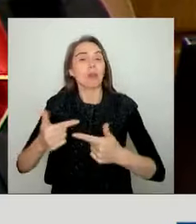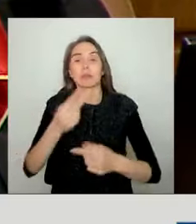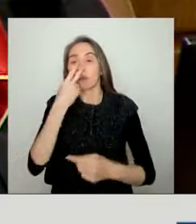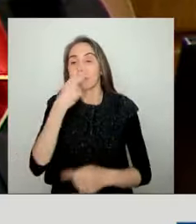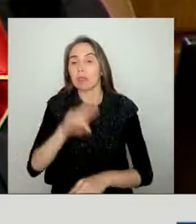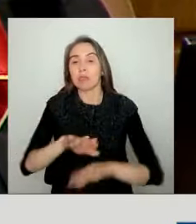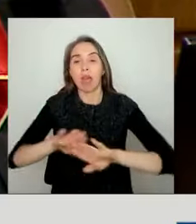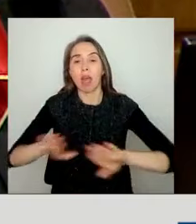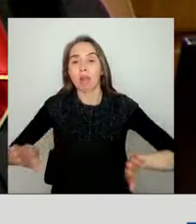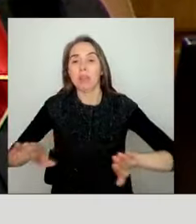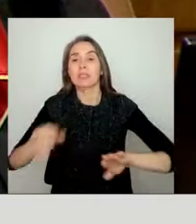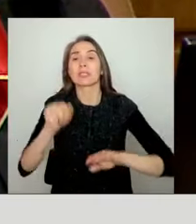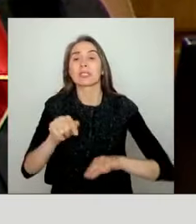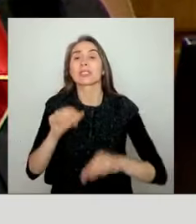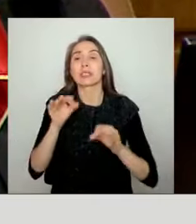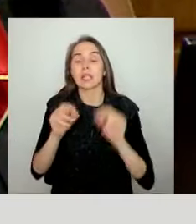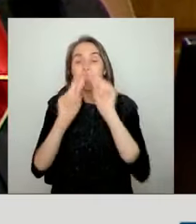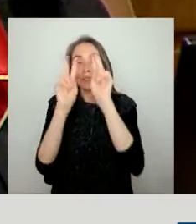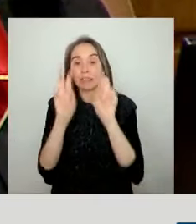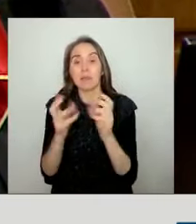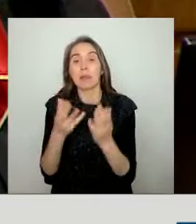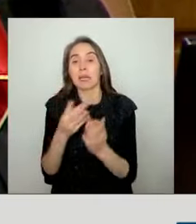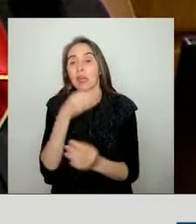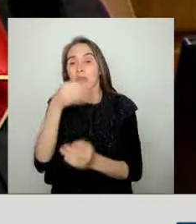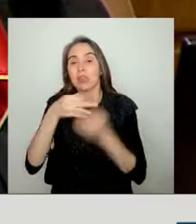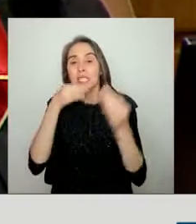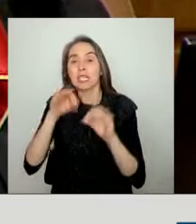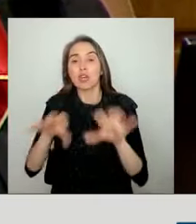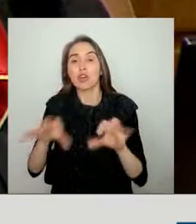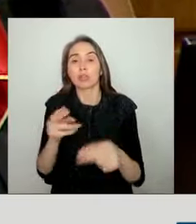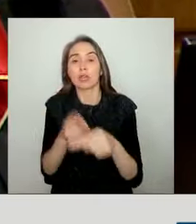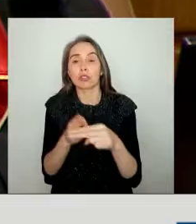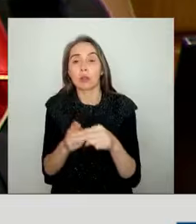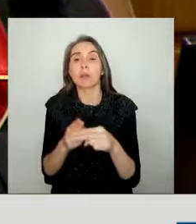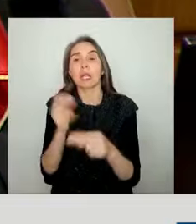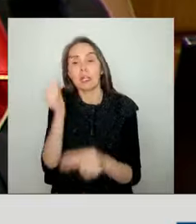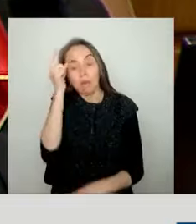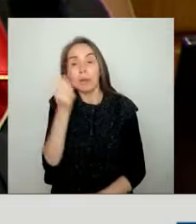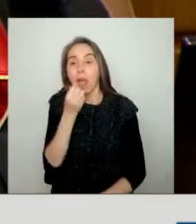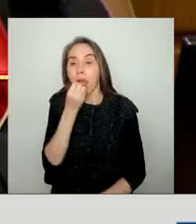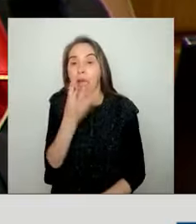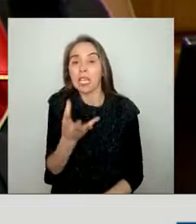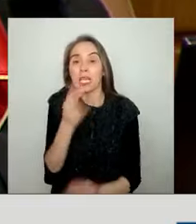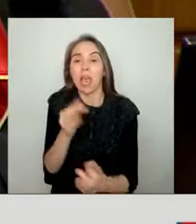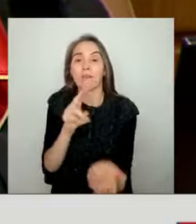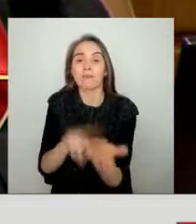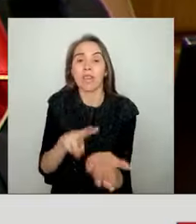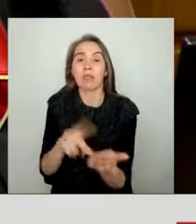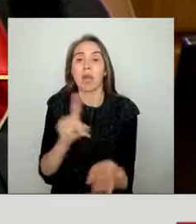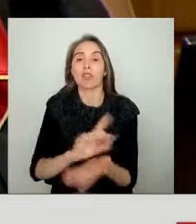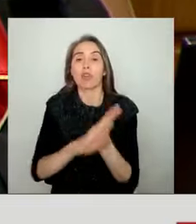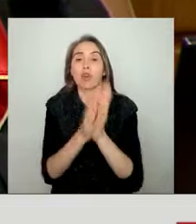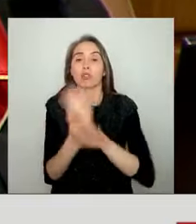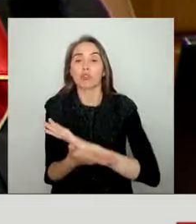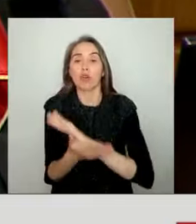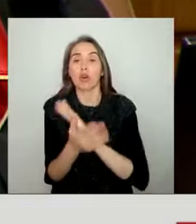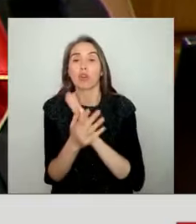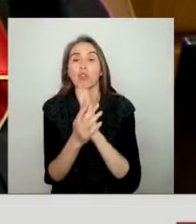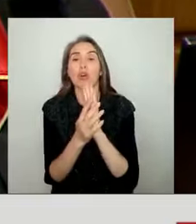tema de decir las cosas por su nombre y entender que hay que hablar por la verdad con la verdad y que no todos los desarrollos de la